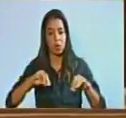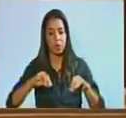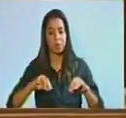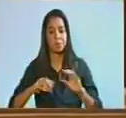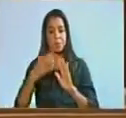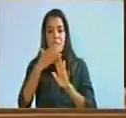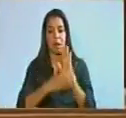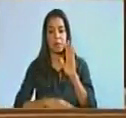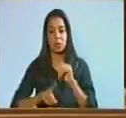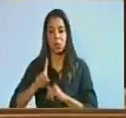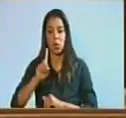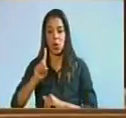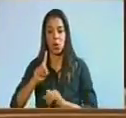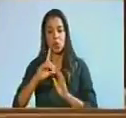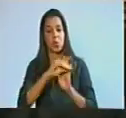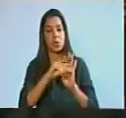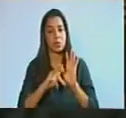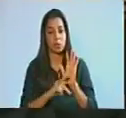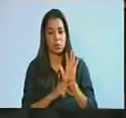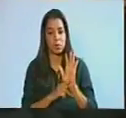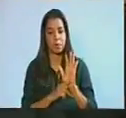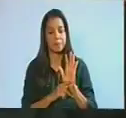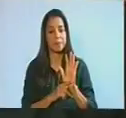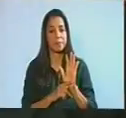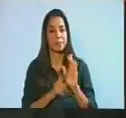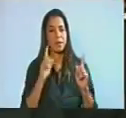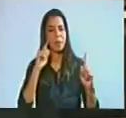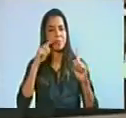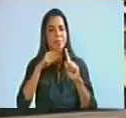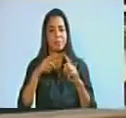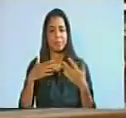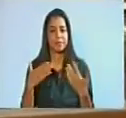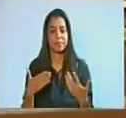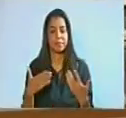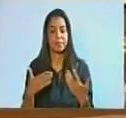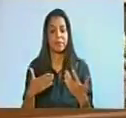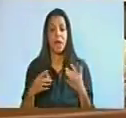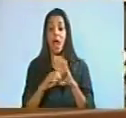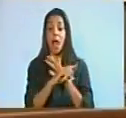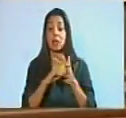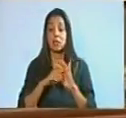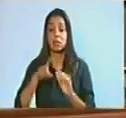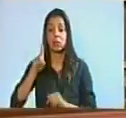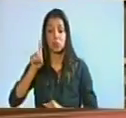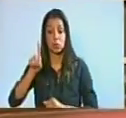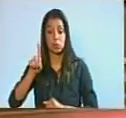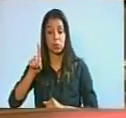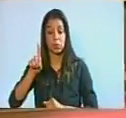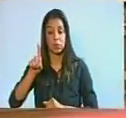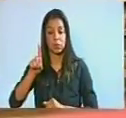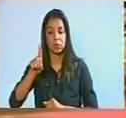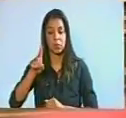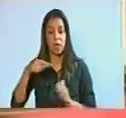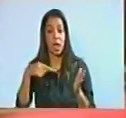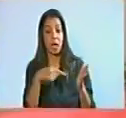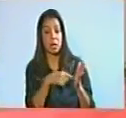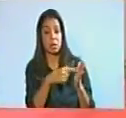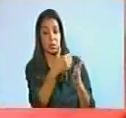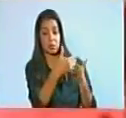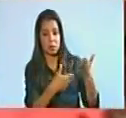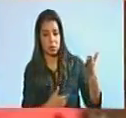Capítulo 1, disposiciones generales. Objeto. Artículo 1. La presente